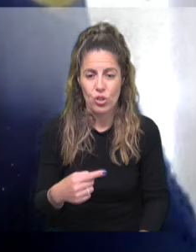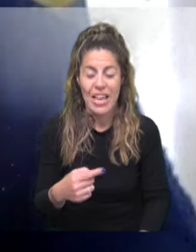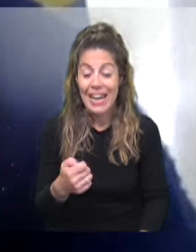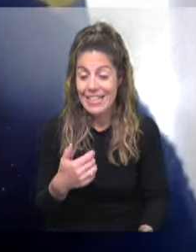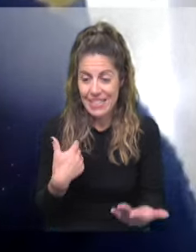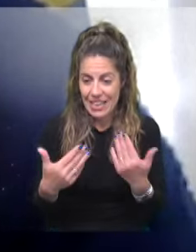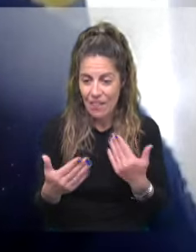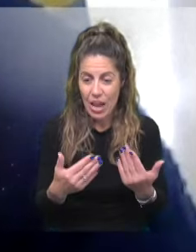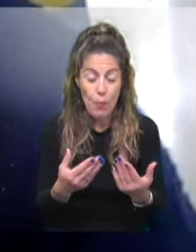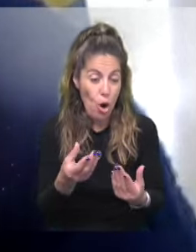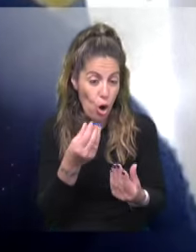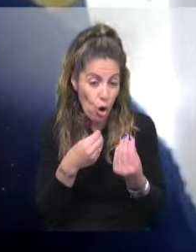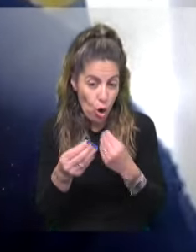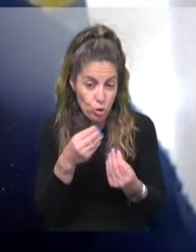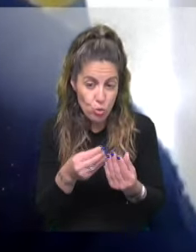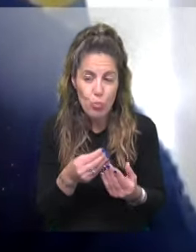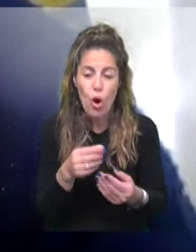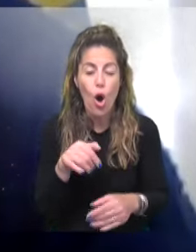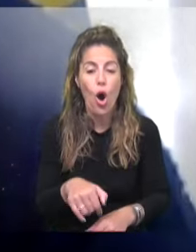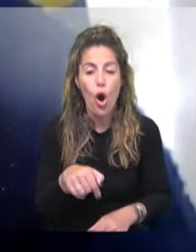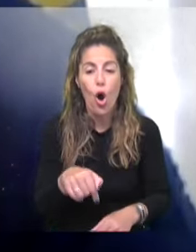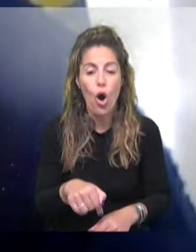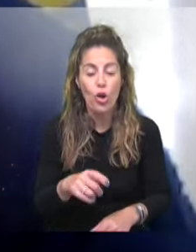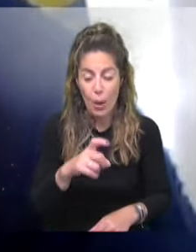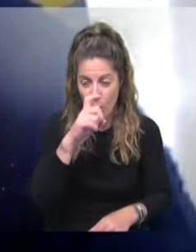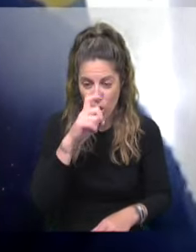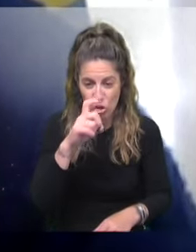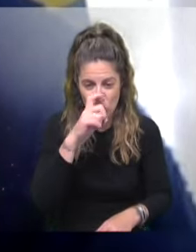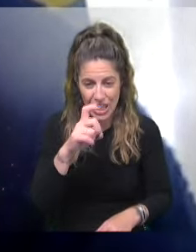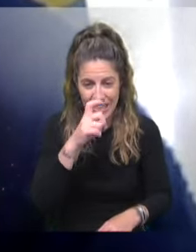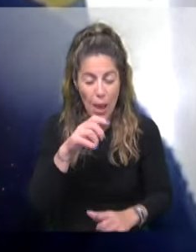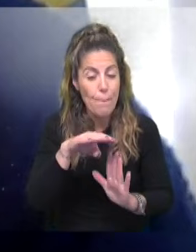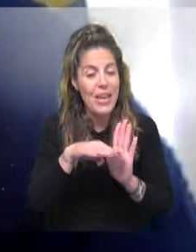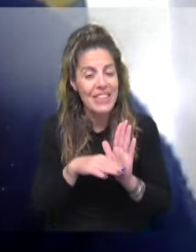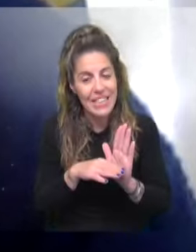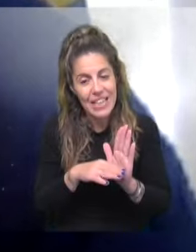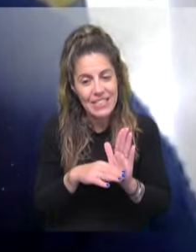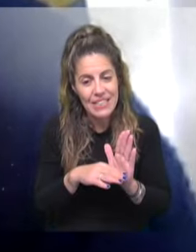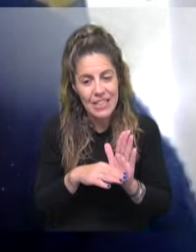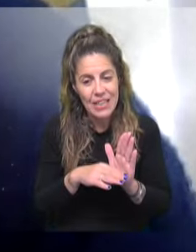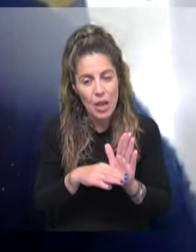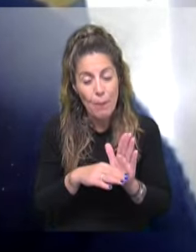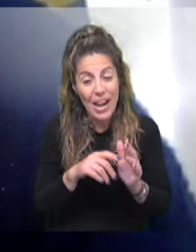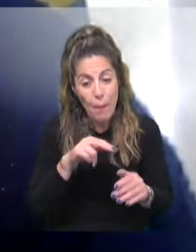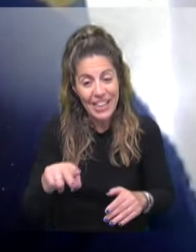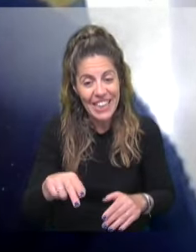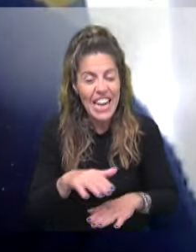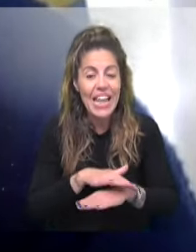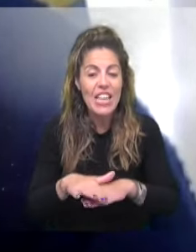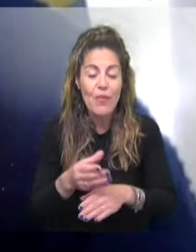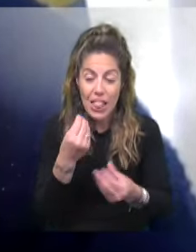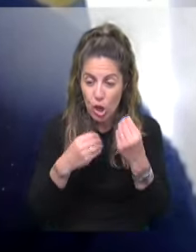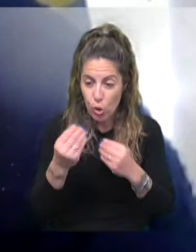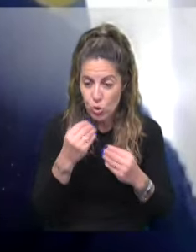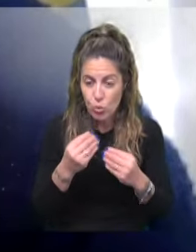hablábamos del consumo nosotros estamos teniendo en la provincia de Buenos Aires medidas tendientes a este mantener el nivel de consumo sobre